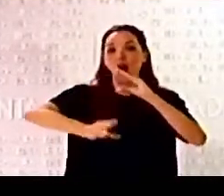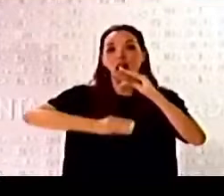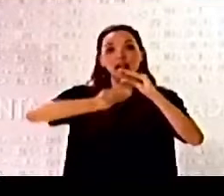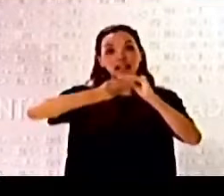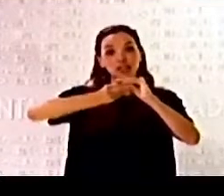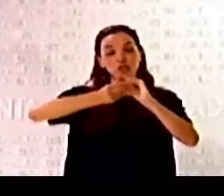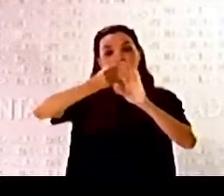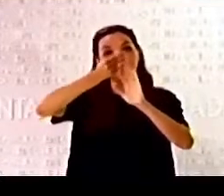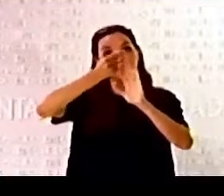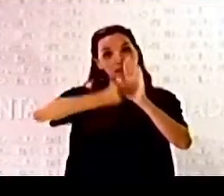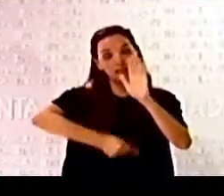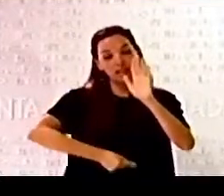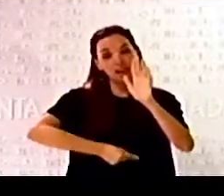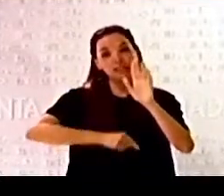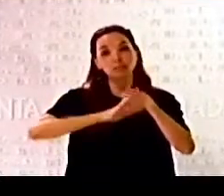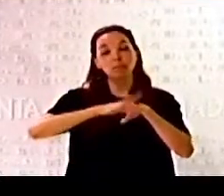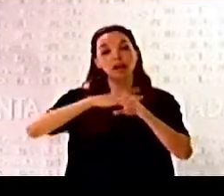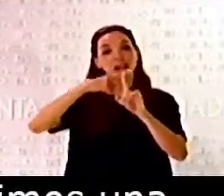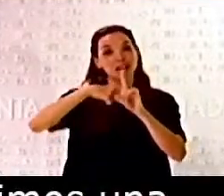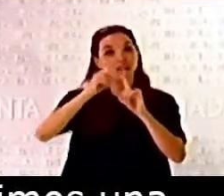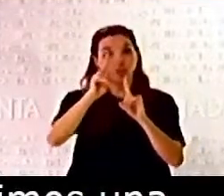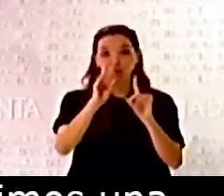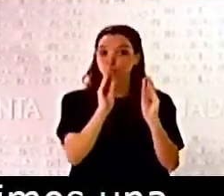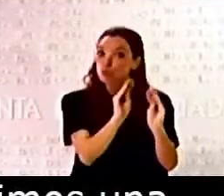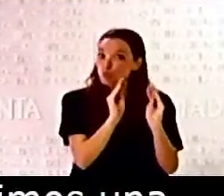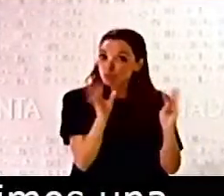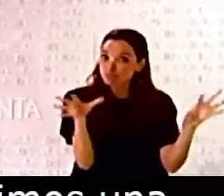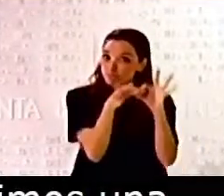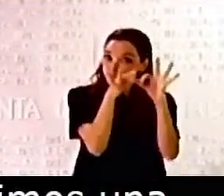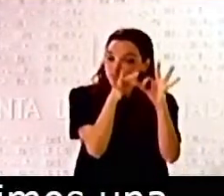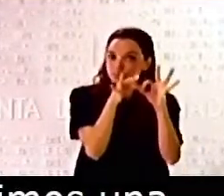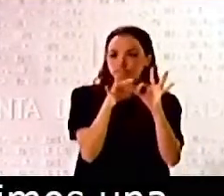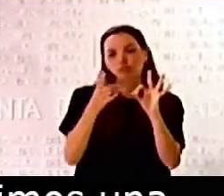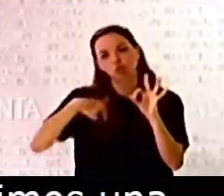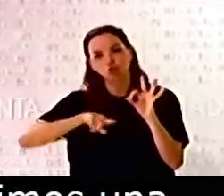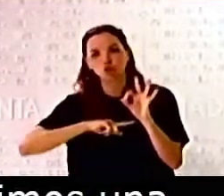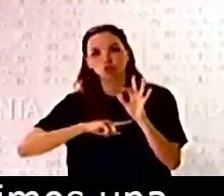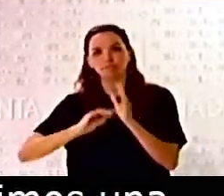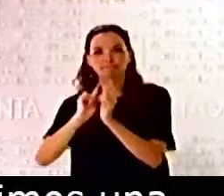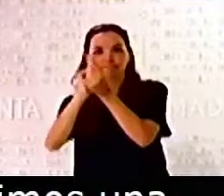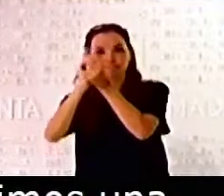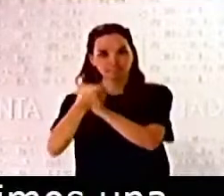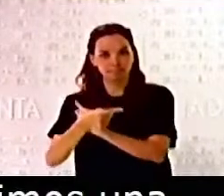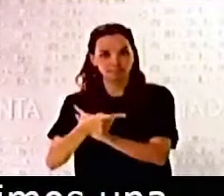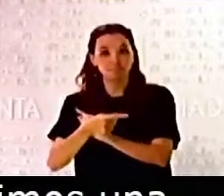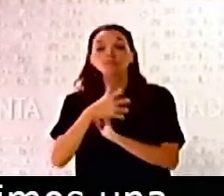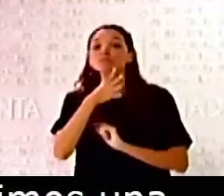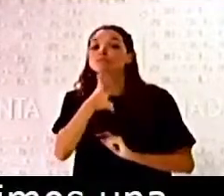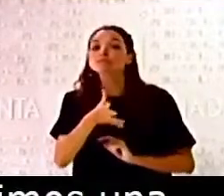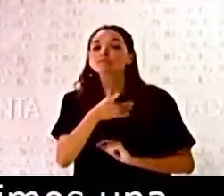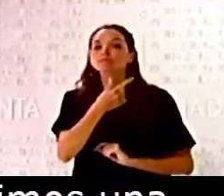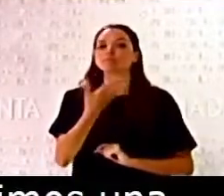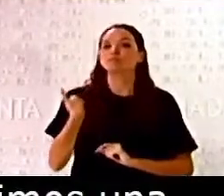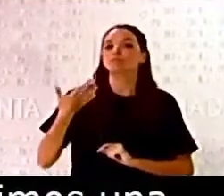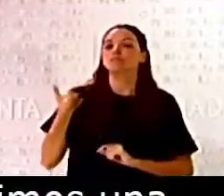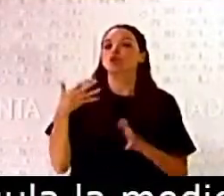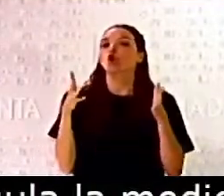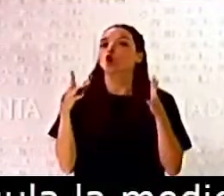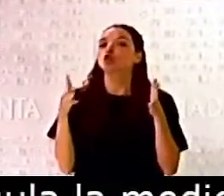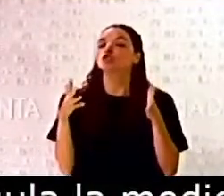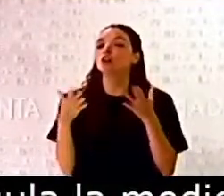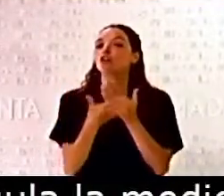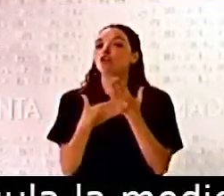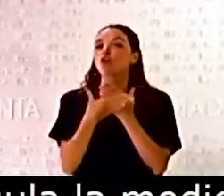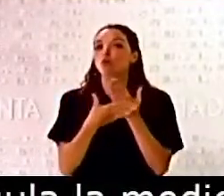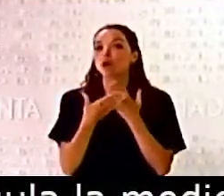medidas del nivel de alerta 2 del acuerdo de Consejo de Gobierno de mayo, donde se publica el